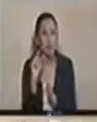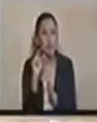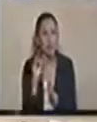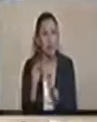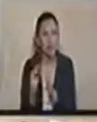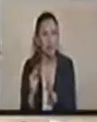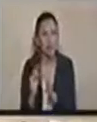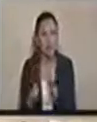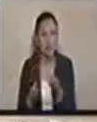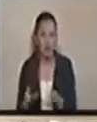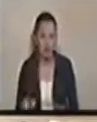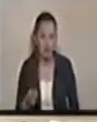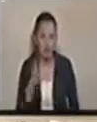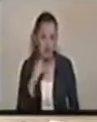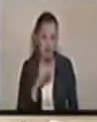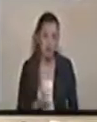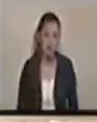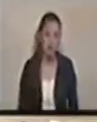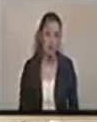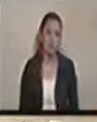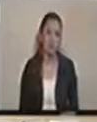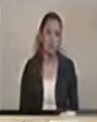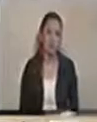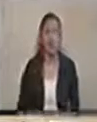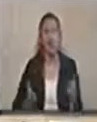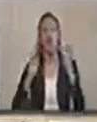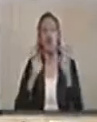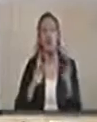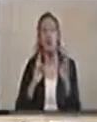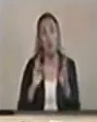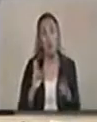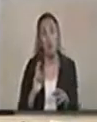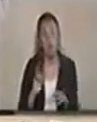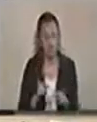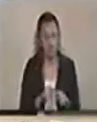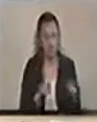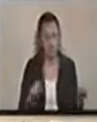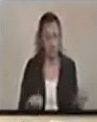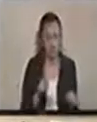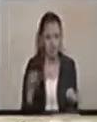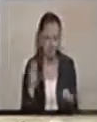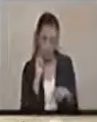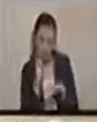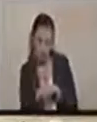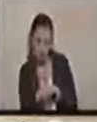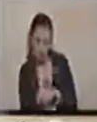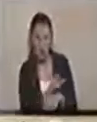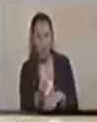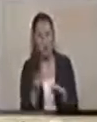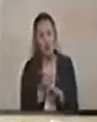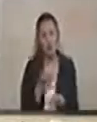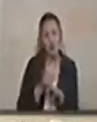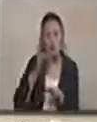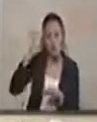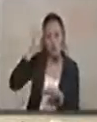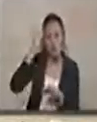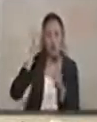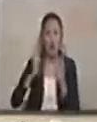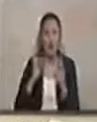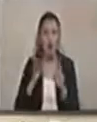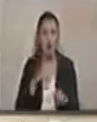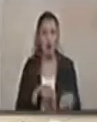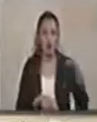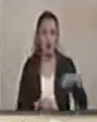obedece, espero responder eso. Ojalá estas salas de consumo supervisado sean operadas por privados,